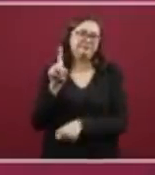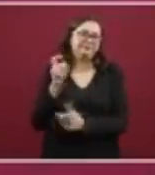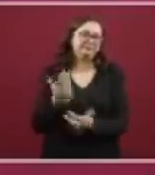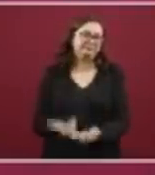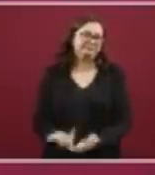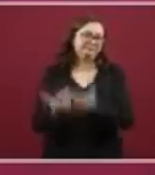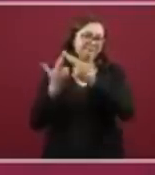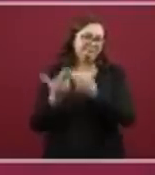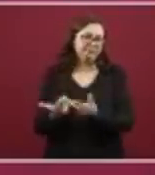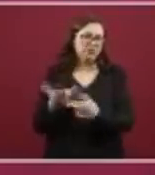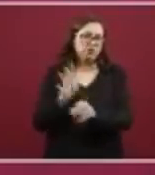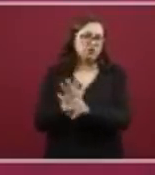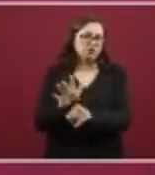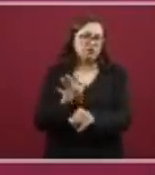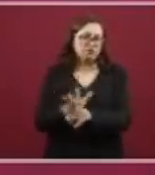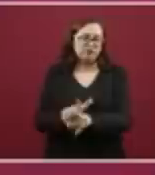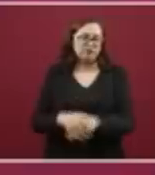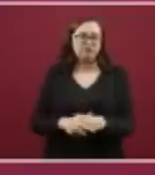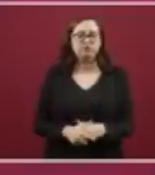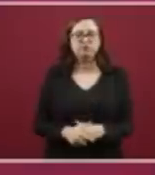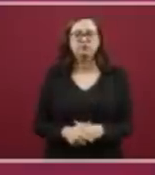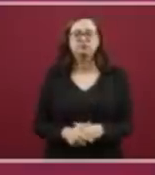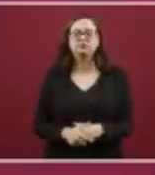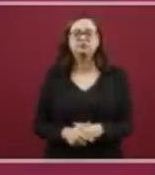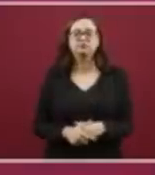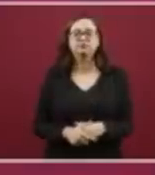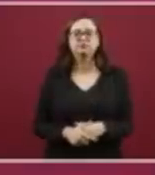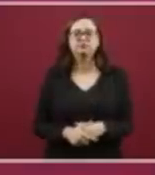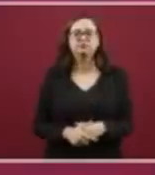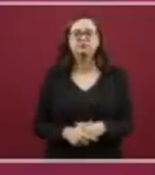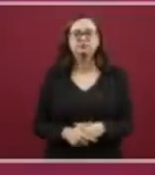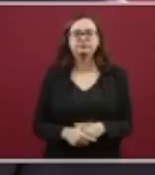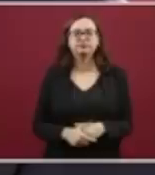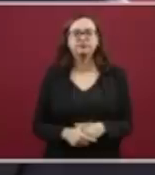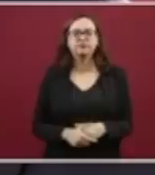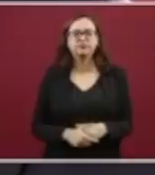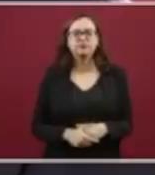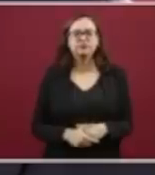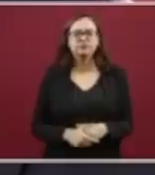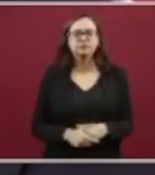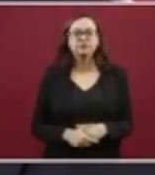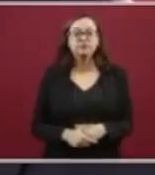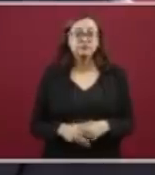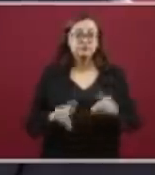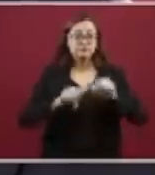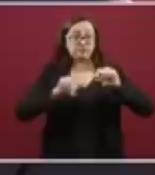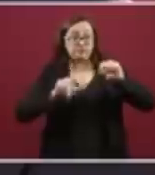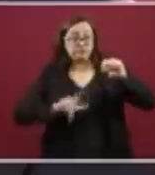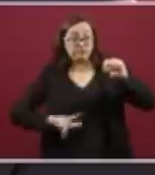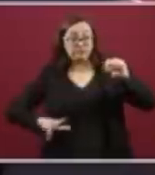Y si desarrollamos todo el país